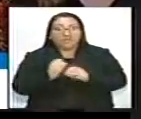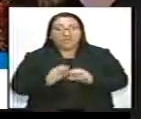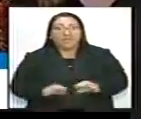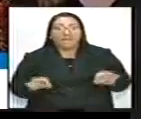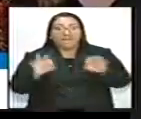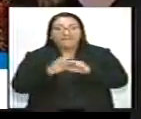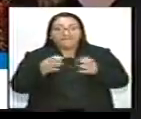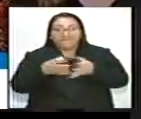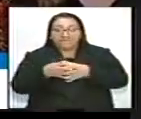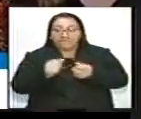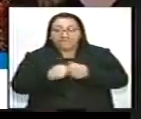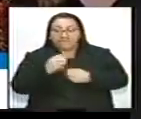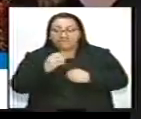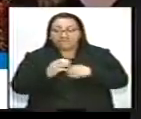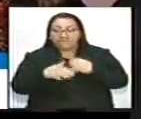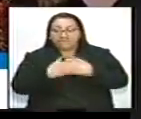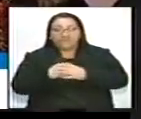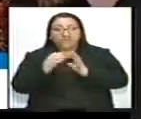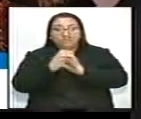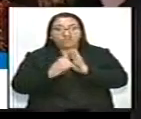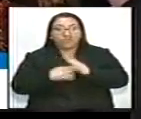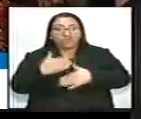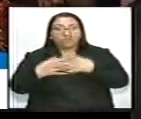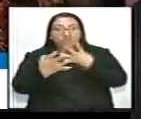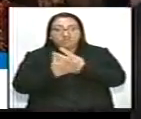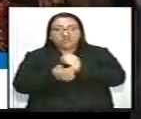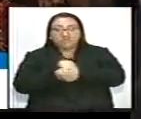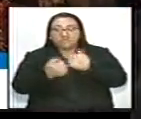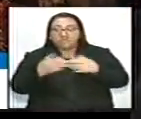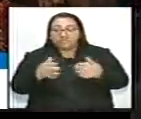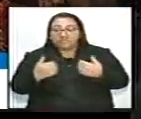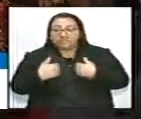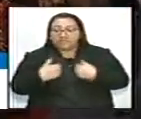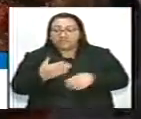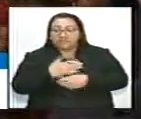Priorizar la reforma del Código Procesal Penal. Ya tenemos